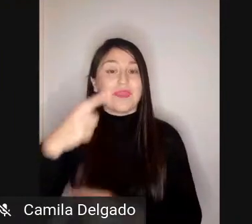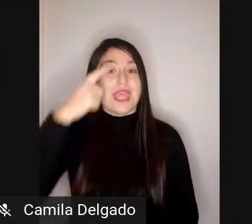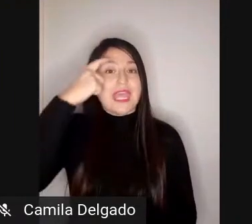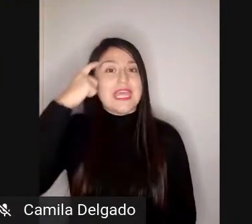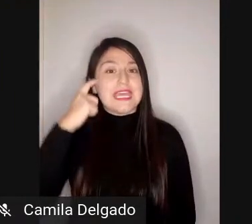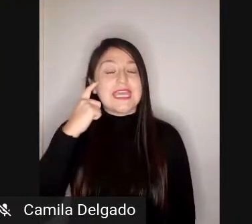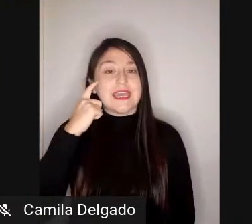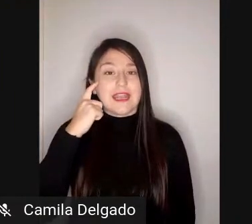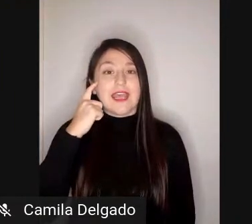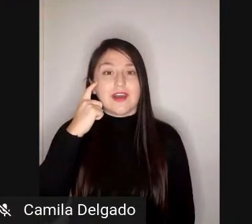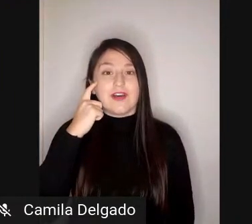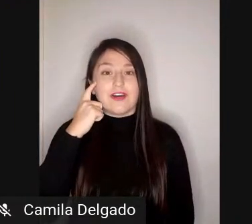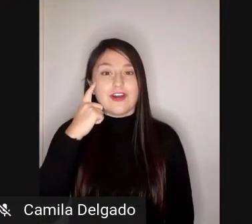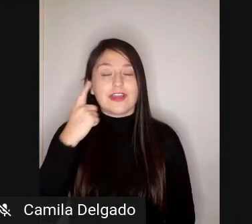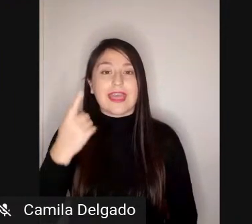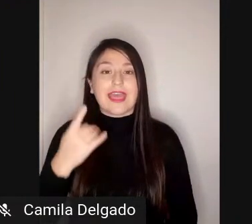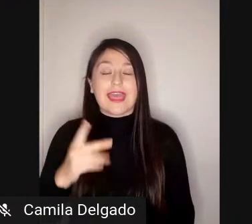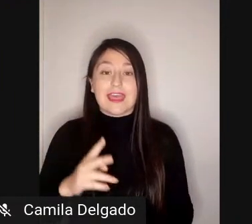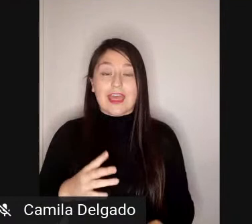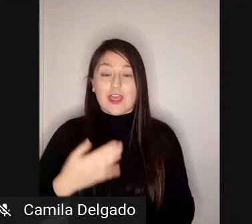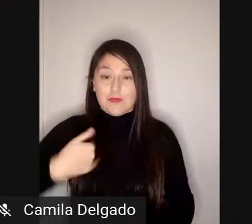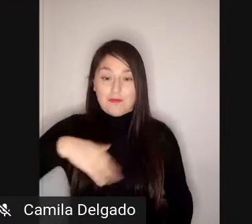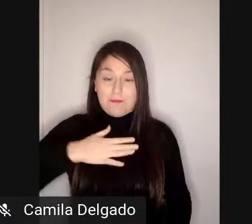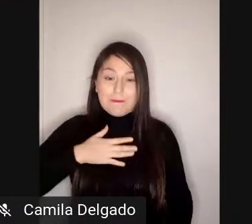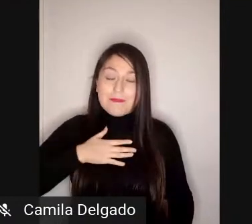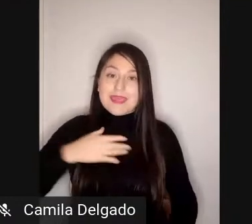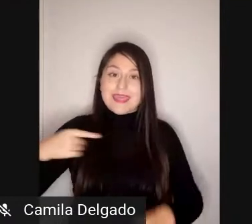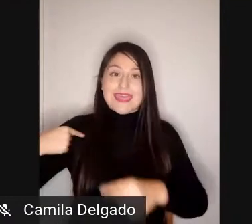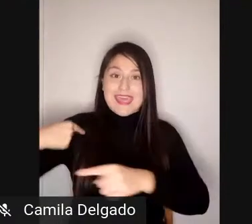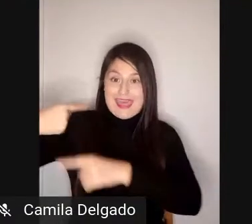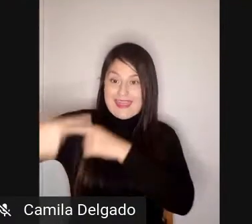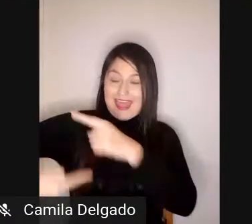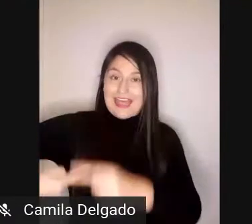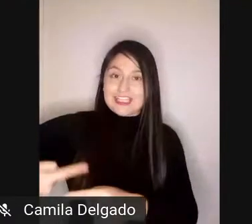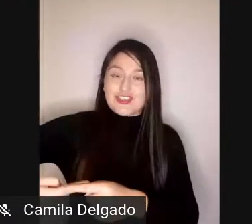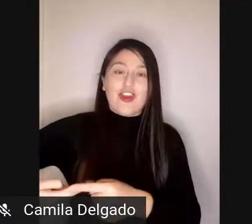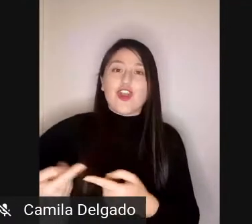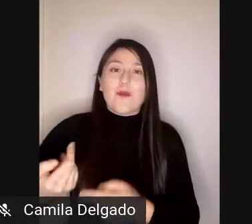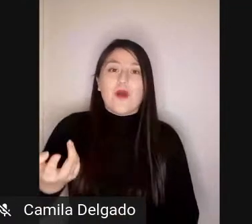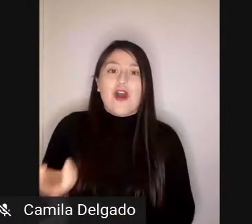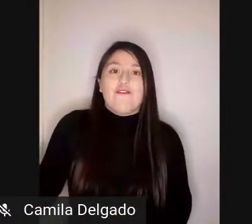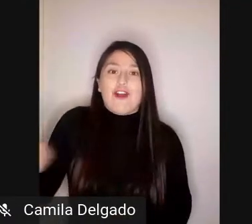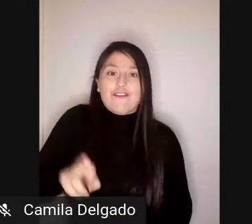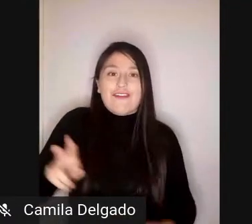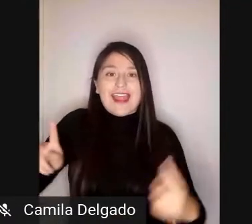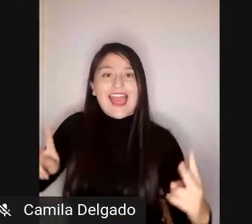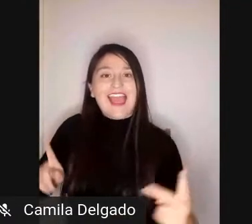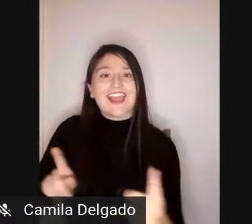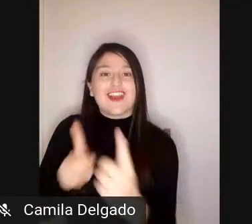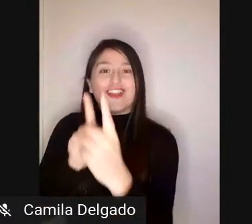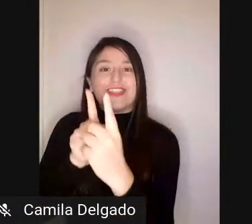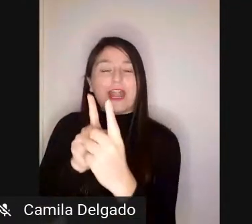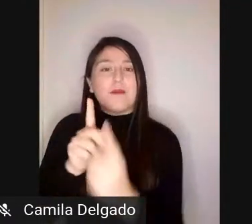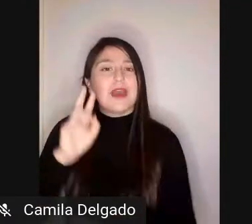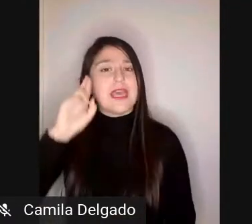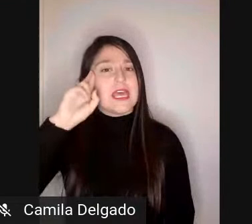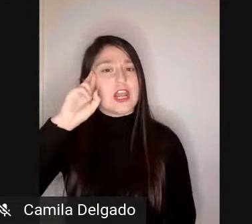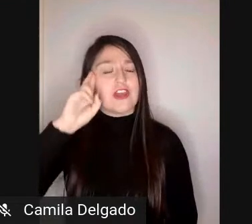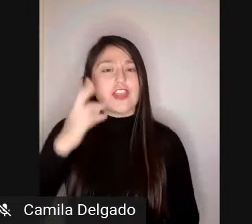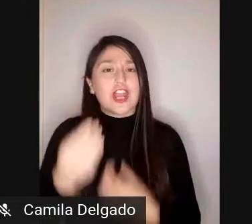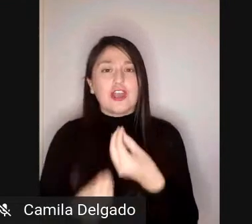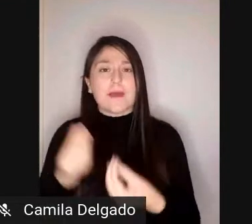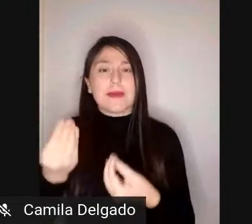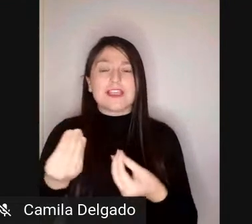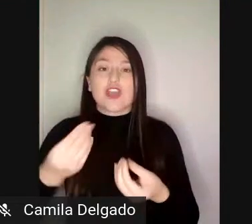los jóvenes, o por lo menos mi generación, siento que nos reencontramos frente a estas situaciones, y recordamos lo que ocurrió en el 2011, el 2010,